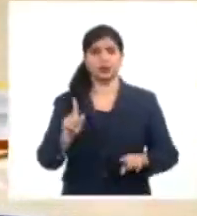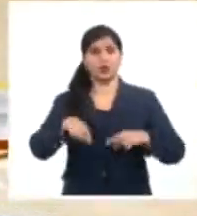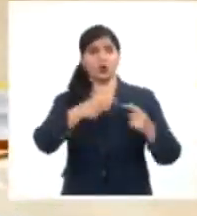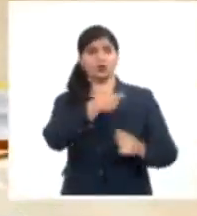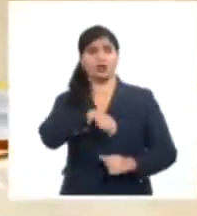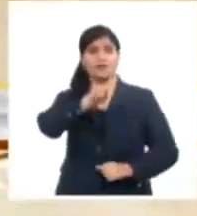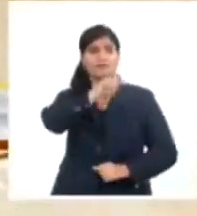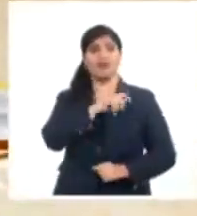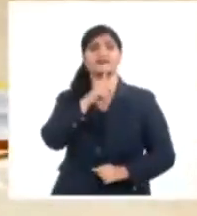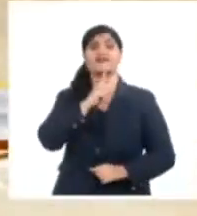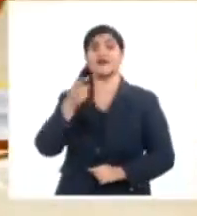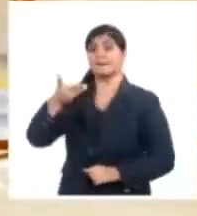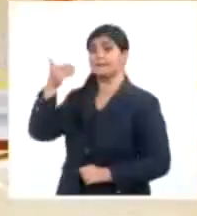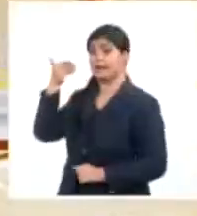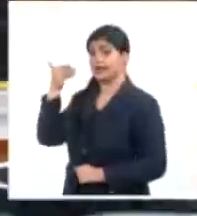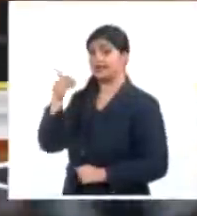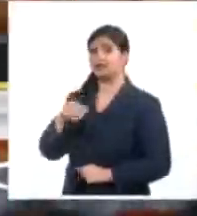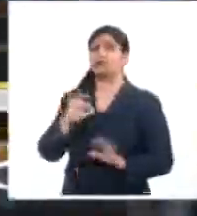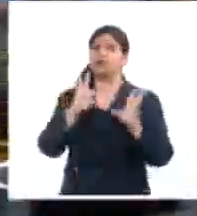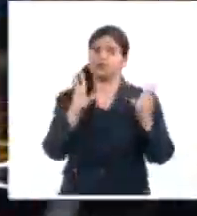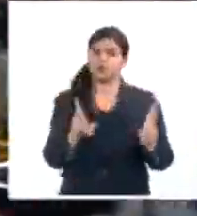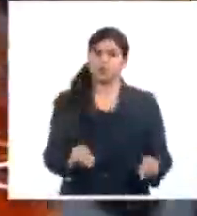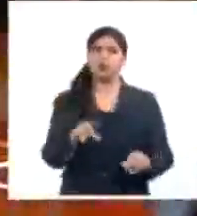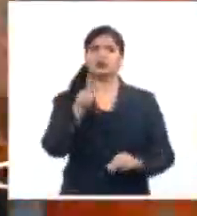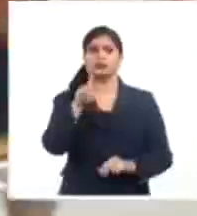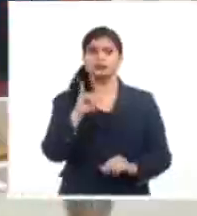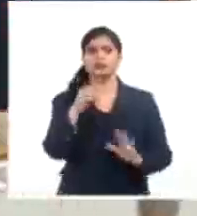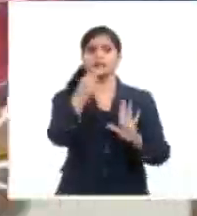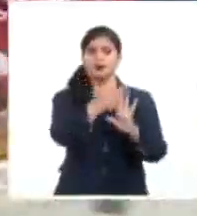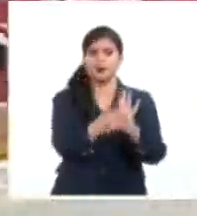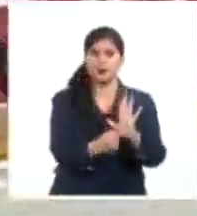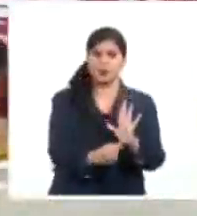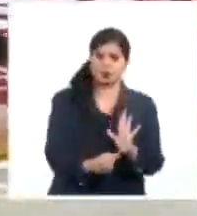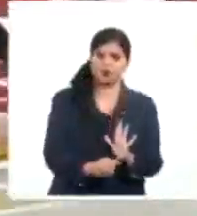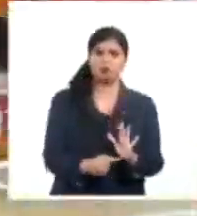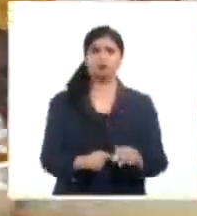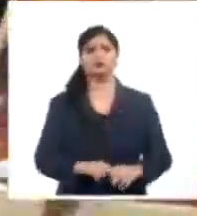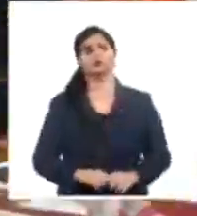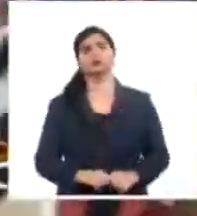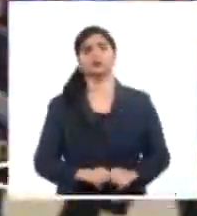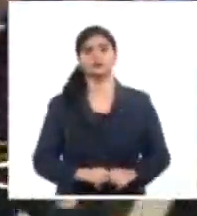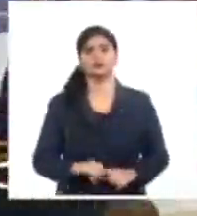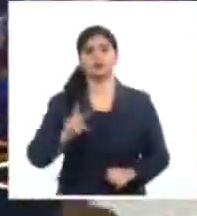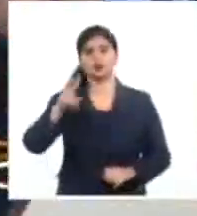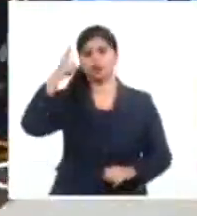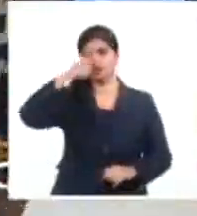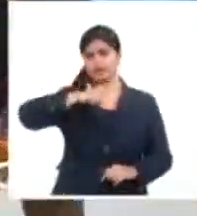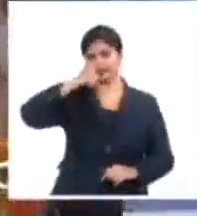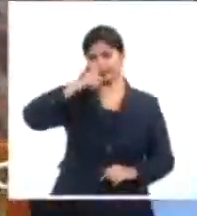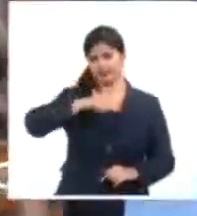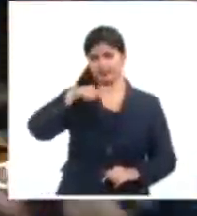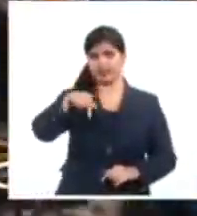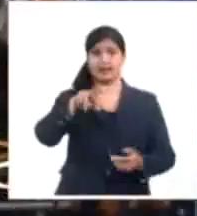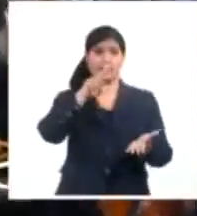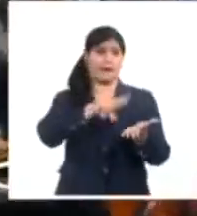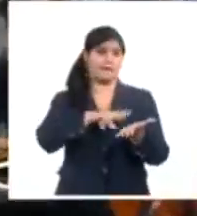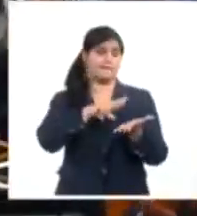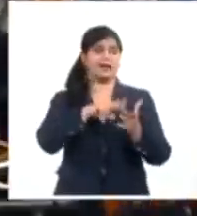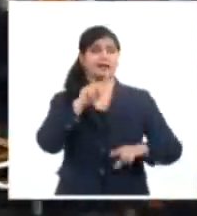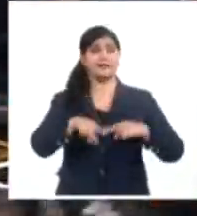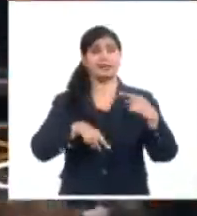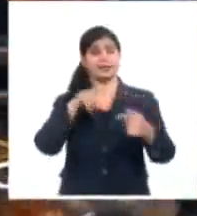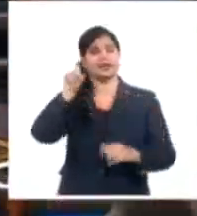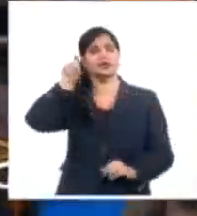en la euroliga con 16 puntos además de capturar un rebote y repartir dos asistencias el de este martes será el último partido